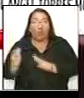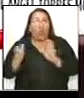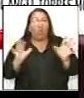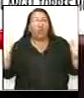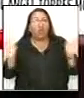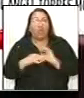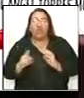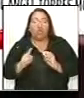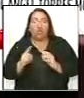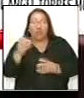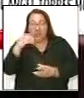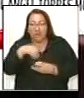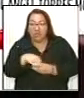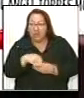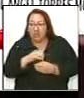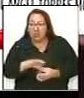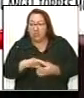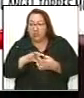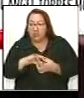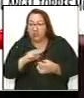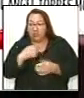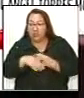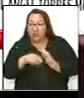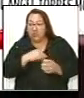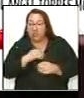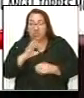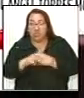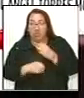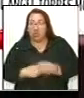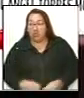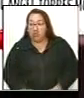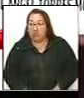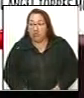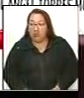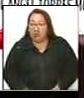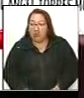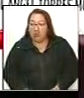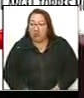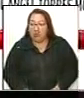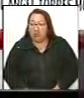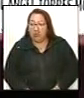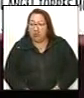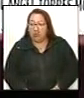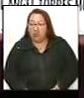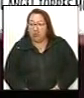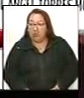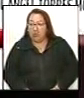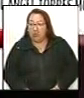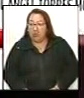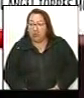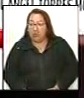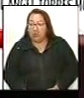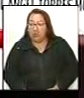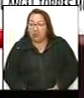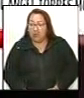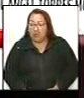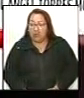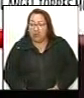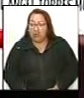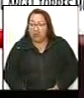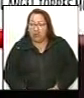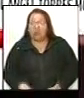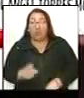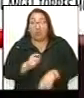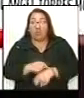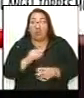así. El contenido, yo he sido miembro de esa comisión 5 años, es información bien reservada y en el peor momento, que ha sido la época del terrorismo.